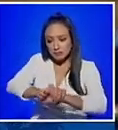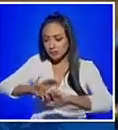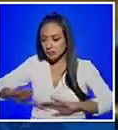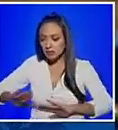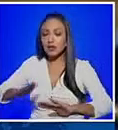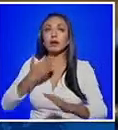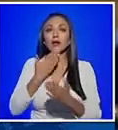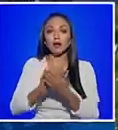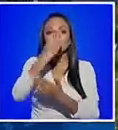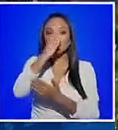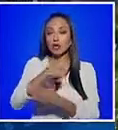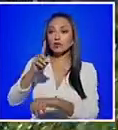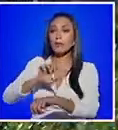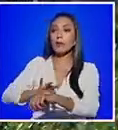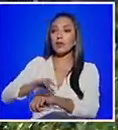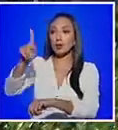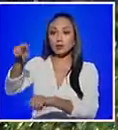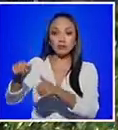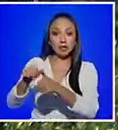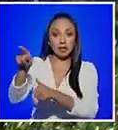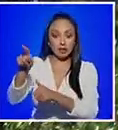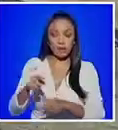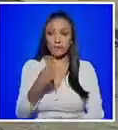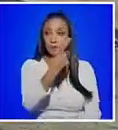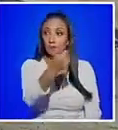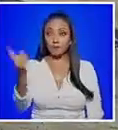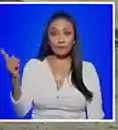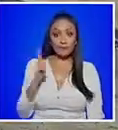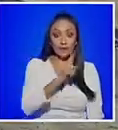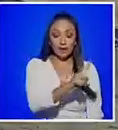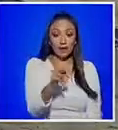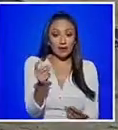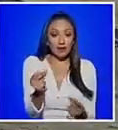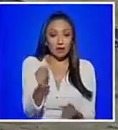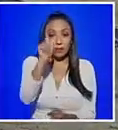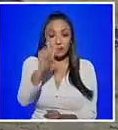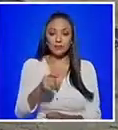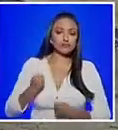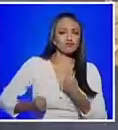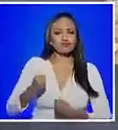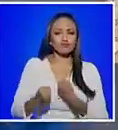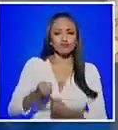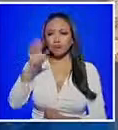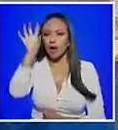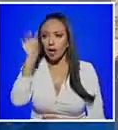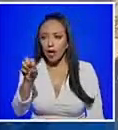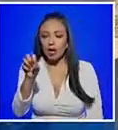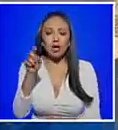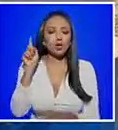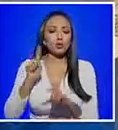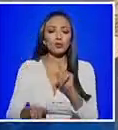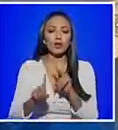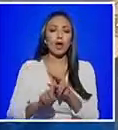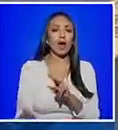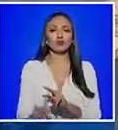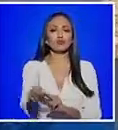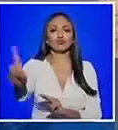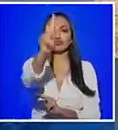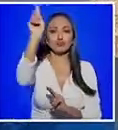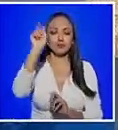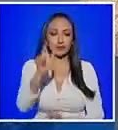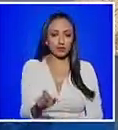Gracias a Dios había un doctor cerca. Esto alertó a los vecinos, quienes incluso trataron de atrapar al agresor. Sin embargo, este huyó en medio de la